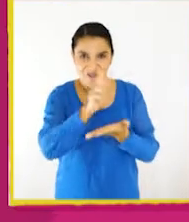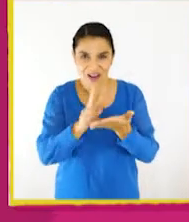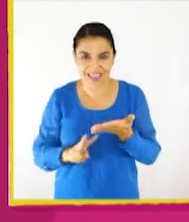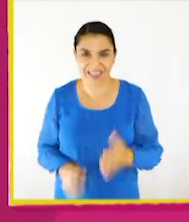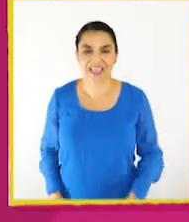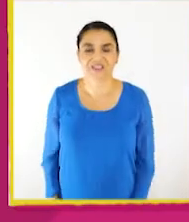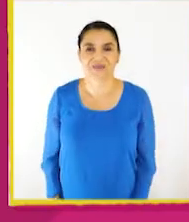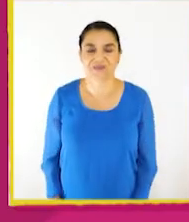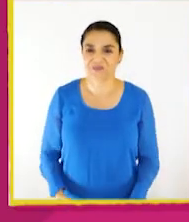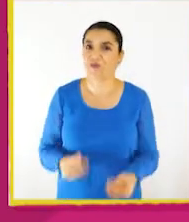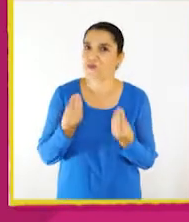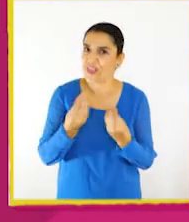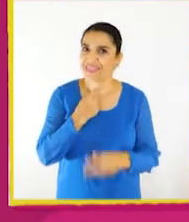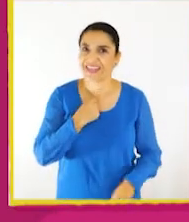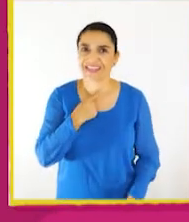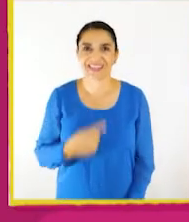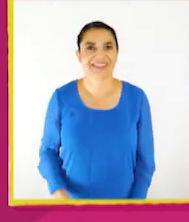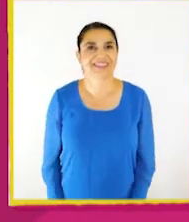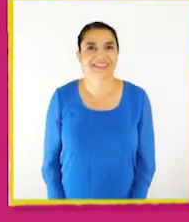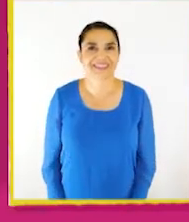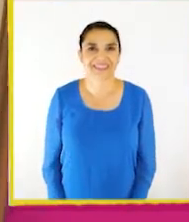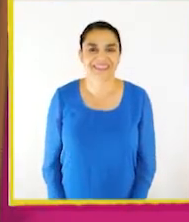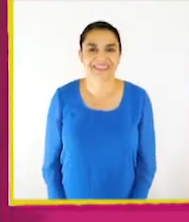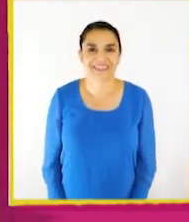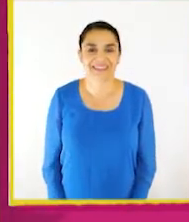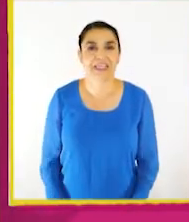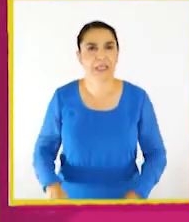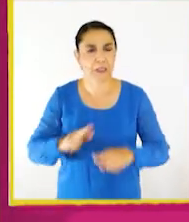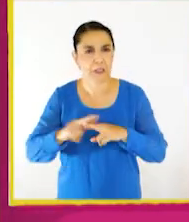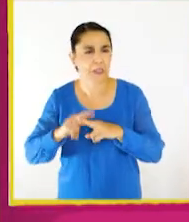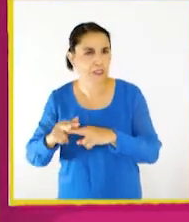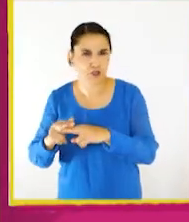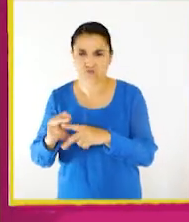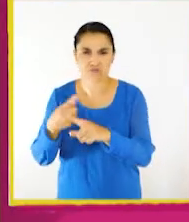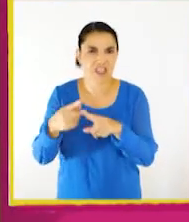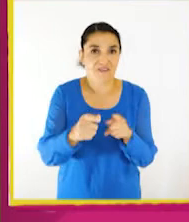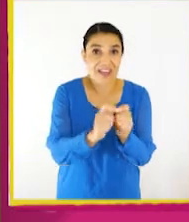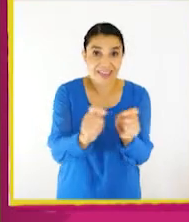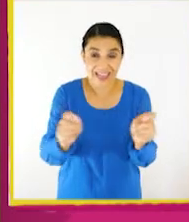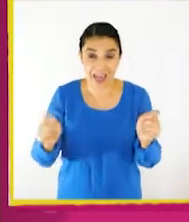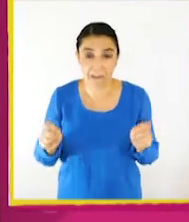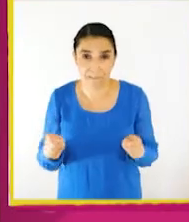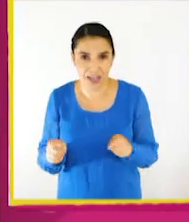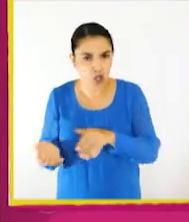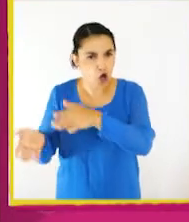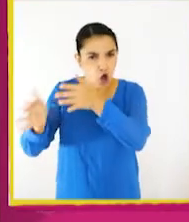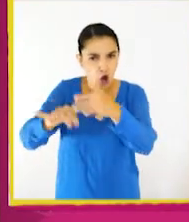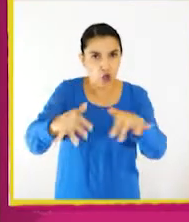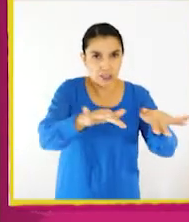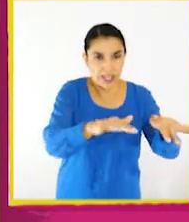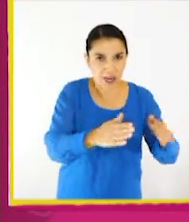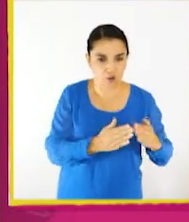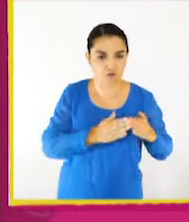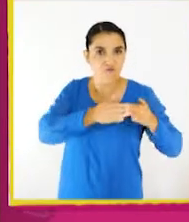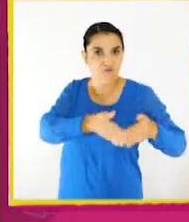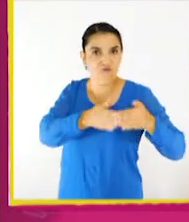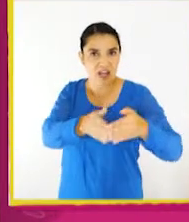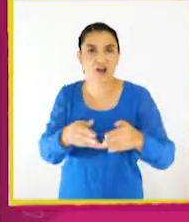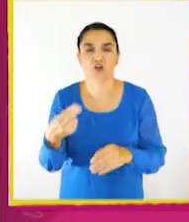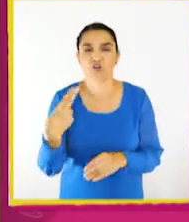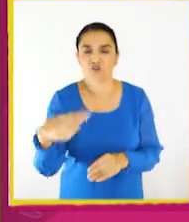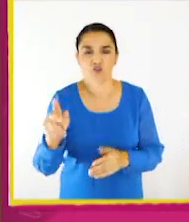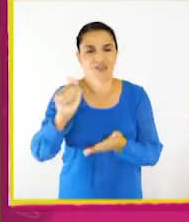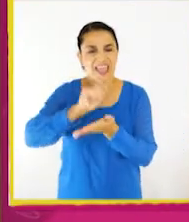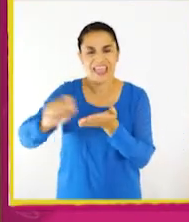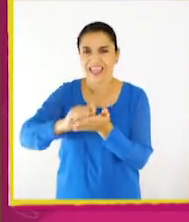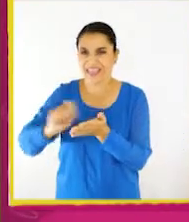¡Sigamos leyendo! Esto está demasiado interesante. Llevó a cabo numerosas campañas oceanográficas con su barco Calypso.